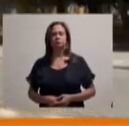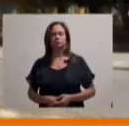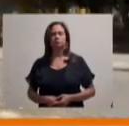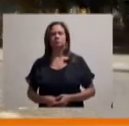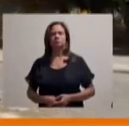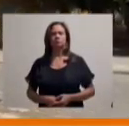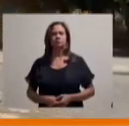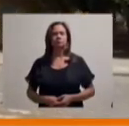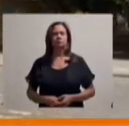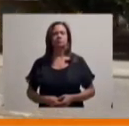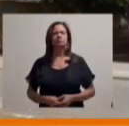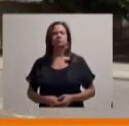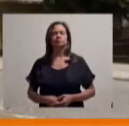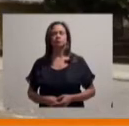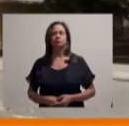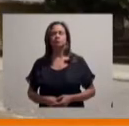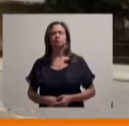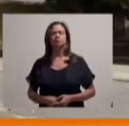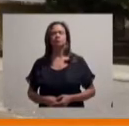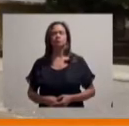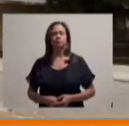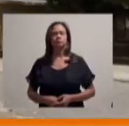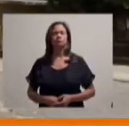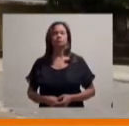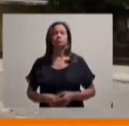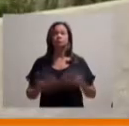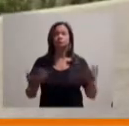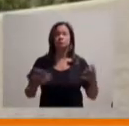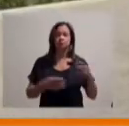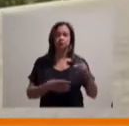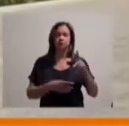clase. Una aberración lo que ha sucedido aquí.